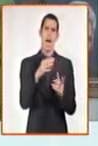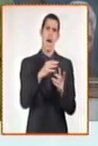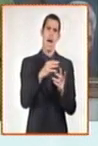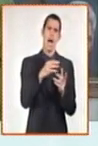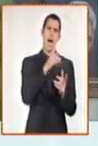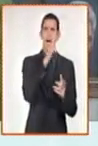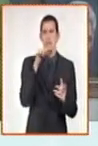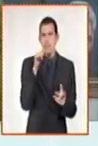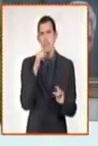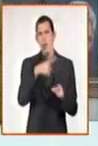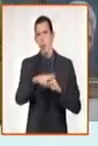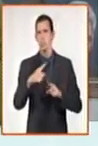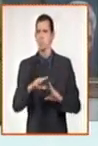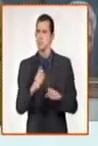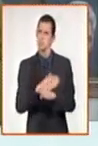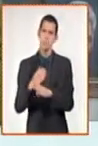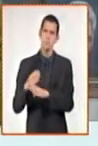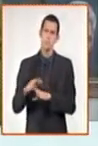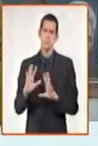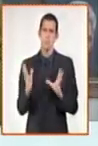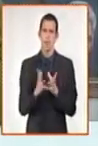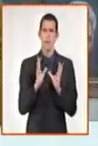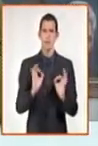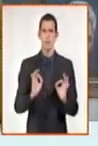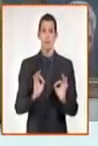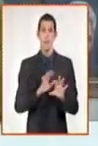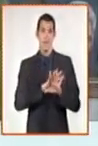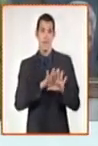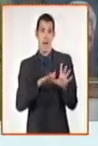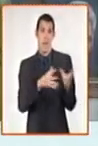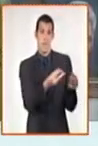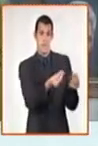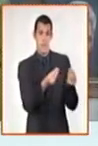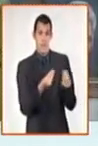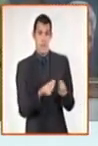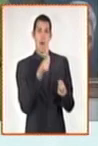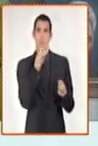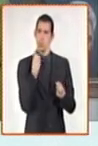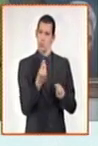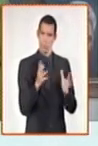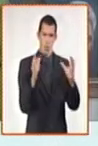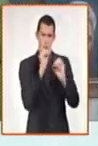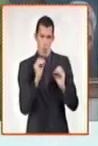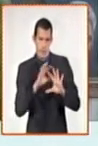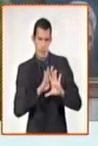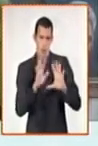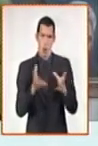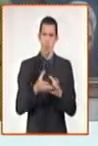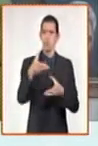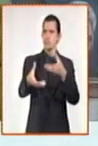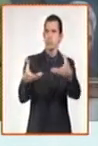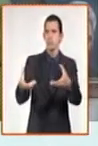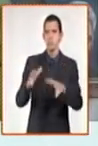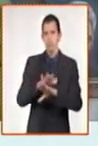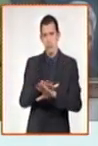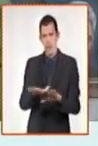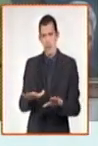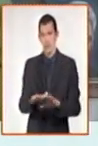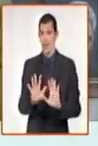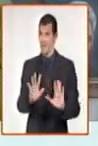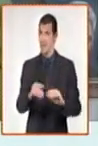aceite, para algunos de los núcleos. Y a partir del día 6 también vamos a recibir para toda la